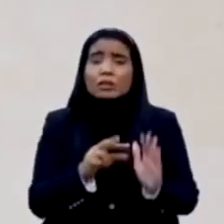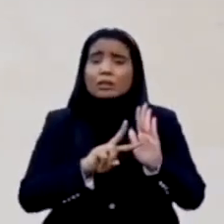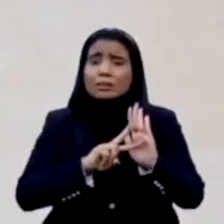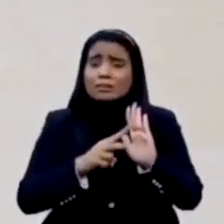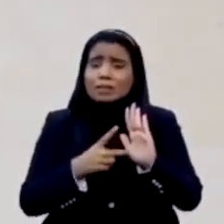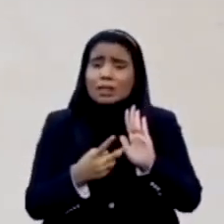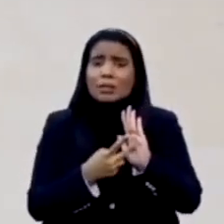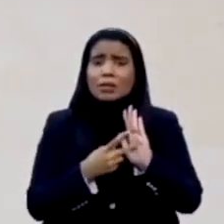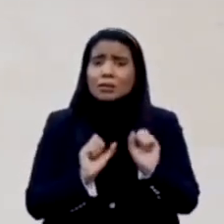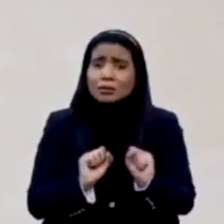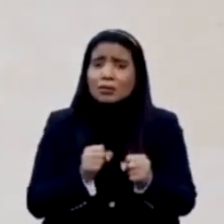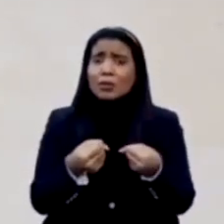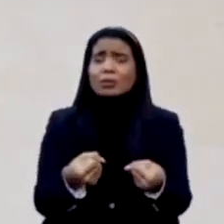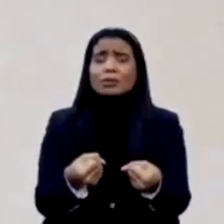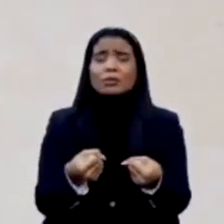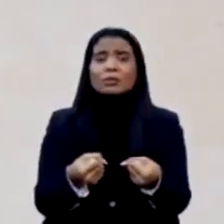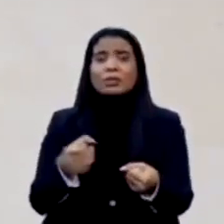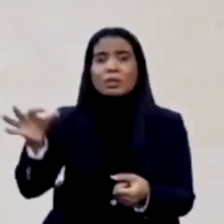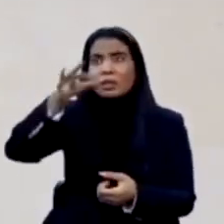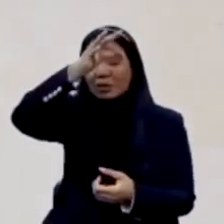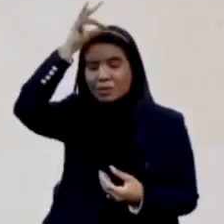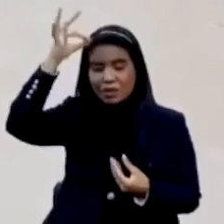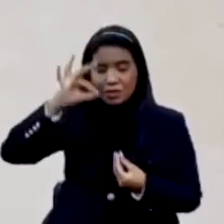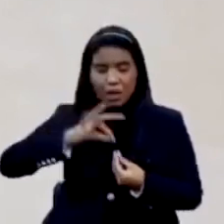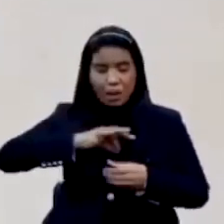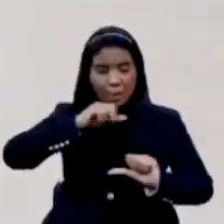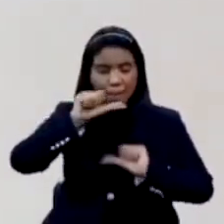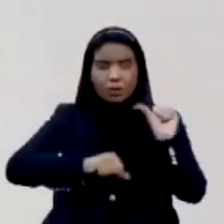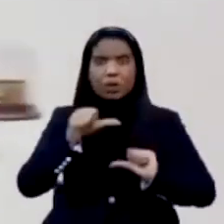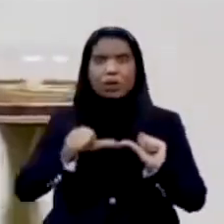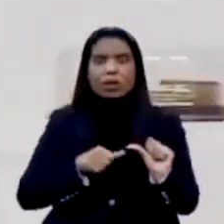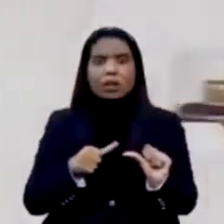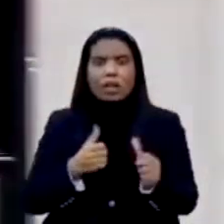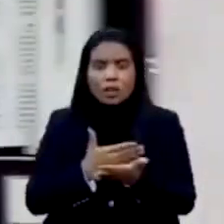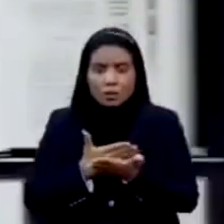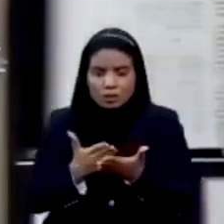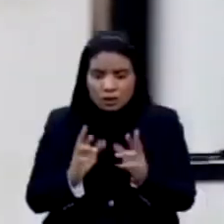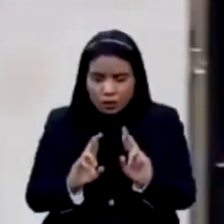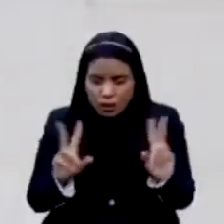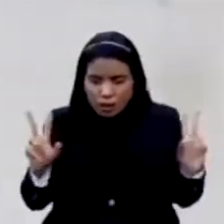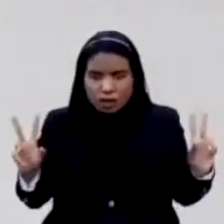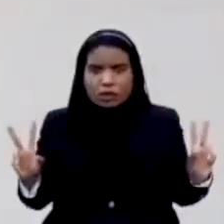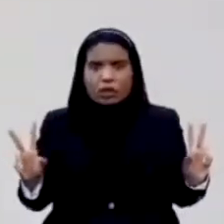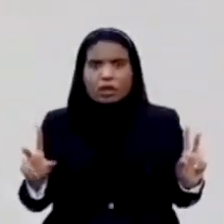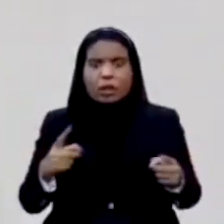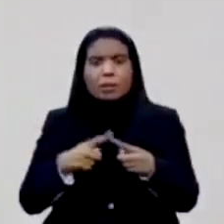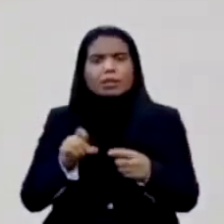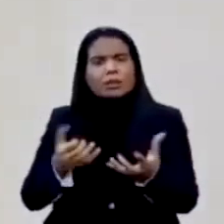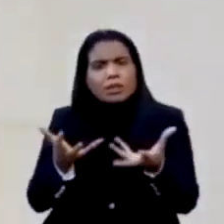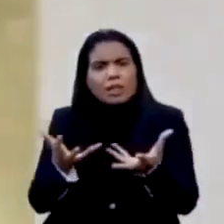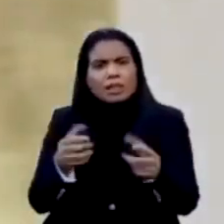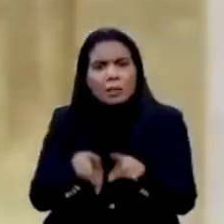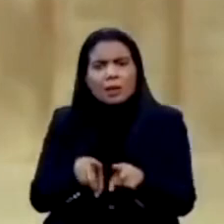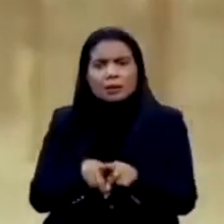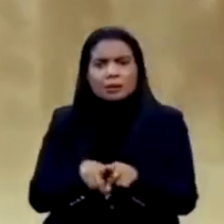transformó transformó adentro de ella ella se tornó diferente porque si usted quiere ver esa